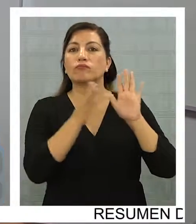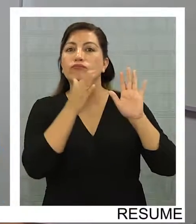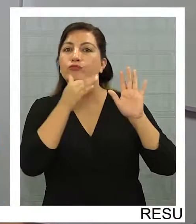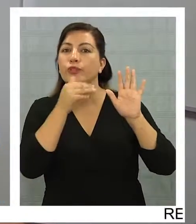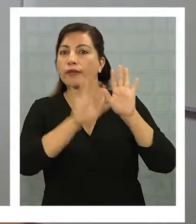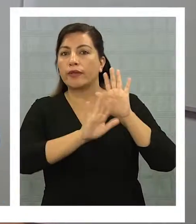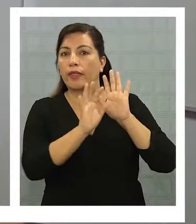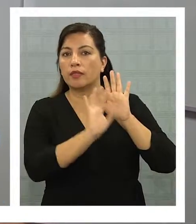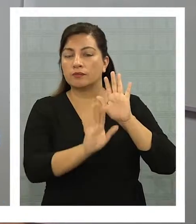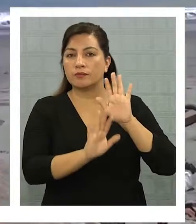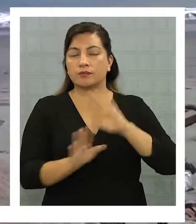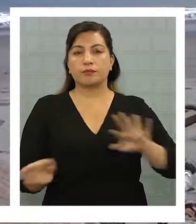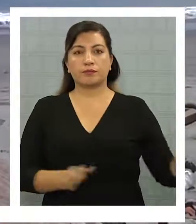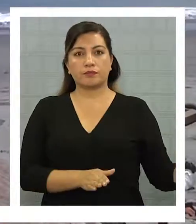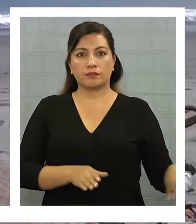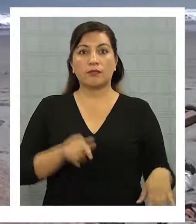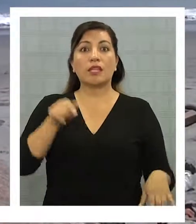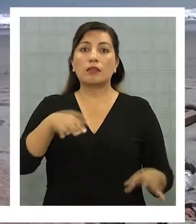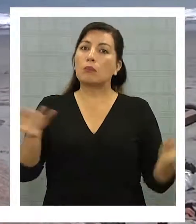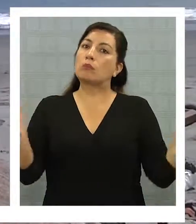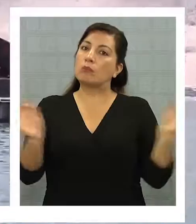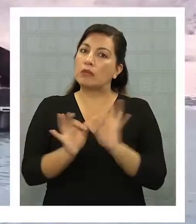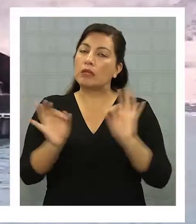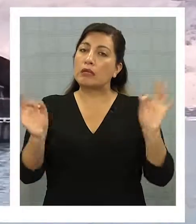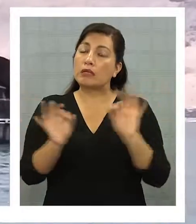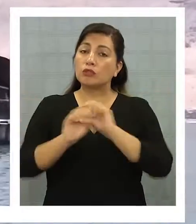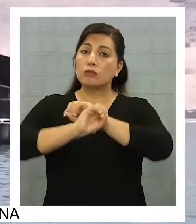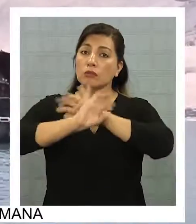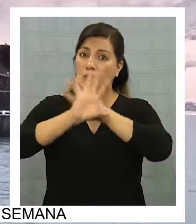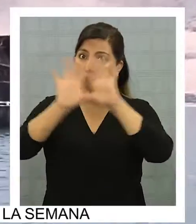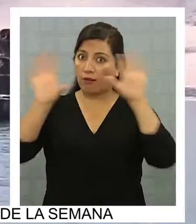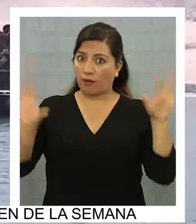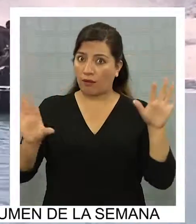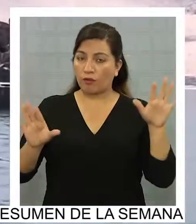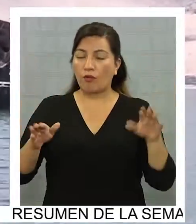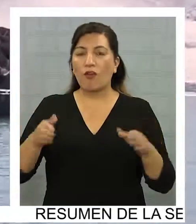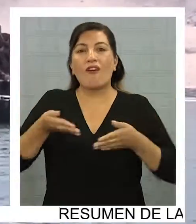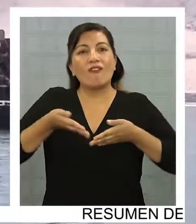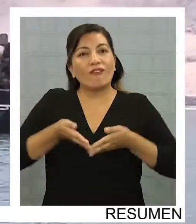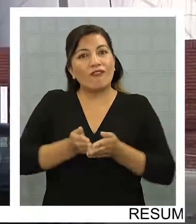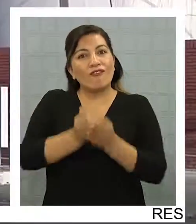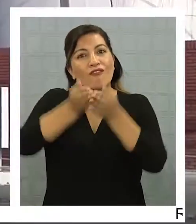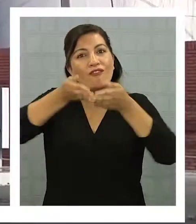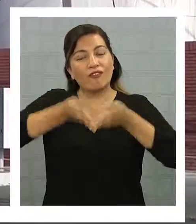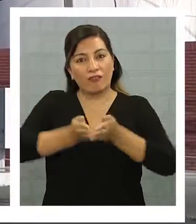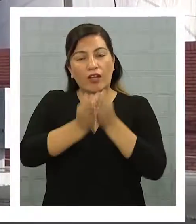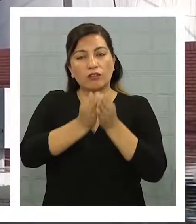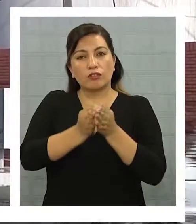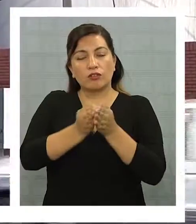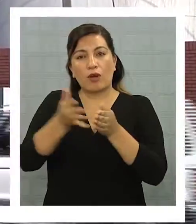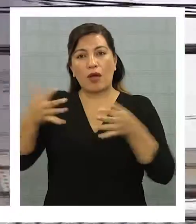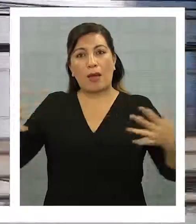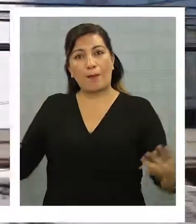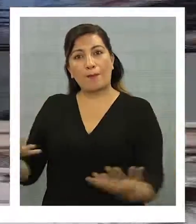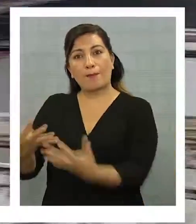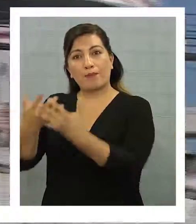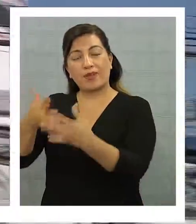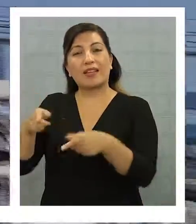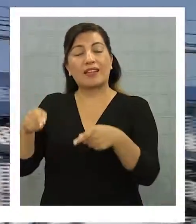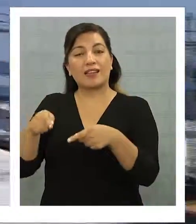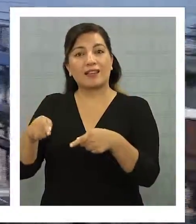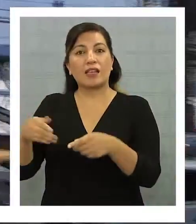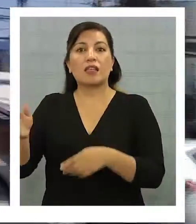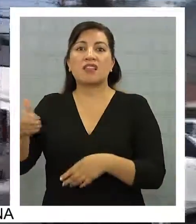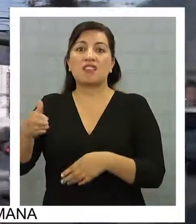no existe normativa de olores. La explicación es bastante clara. Los barcos hacen la captura y lo que demoren en llegar hasta la